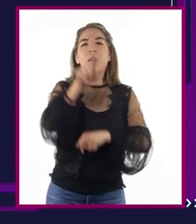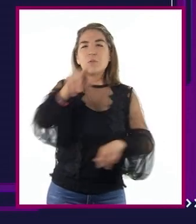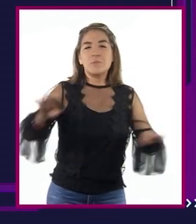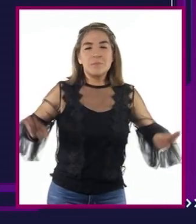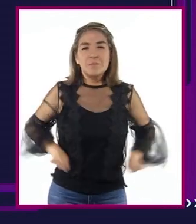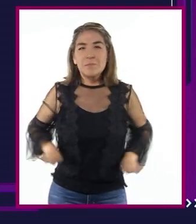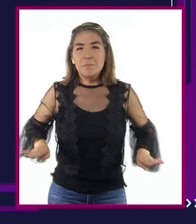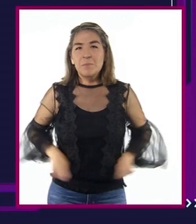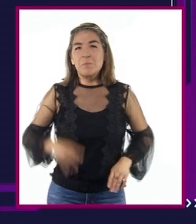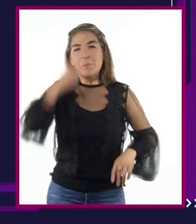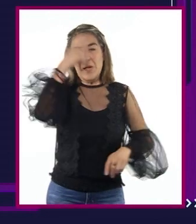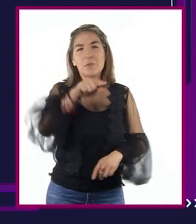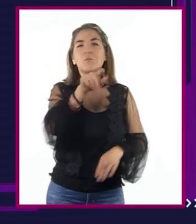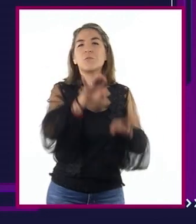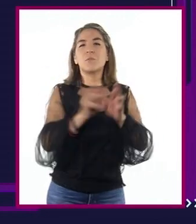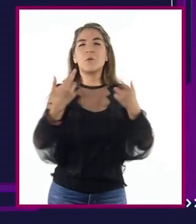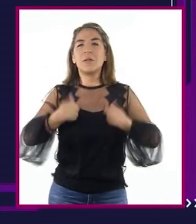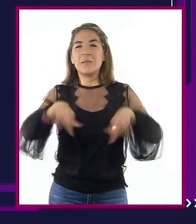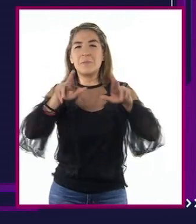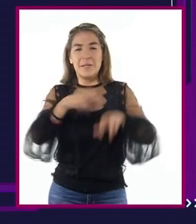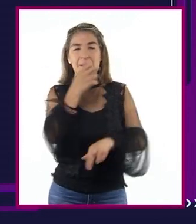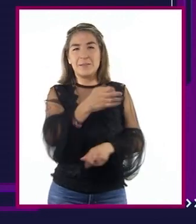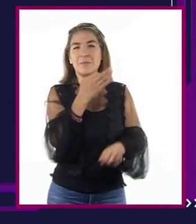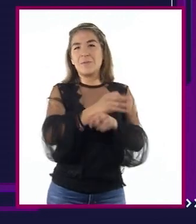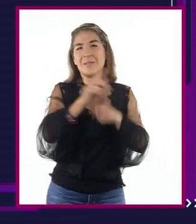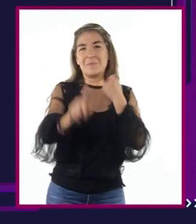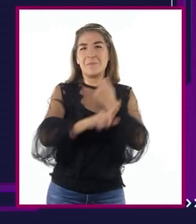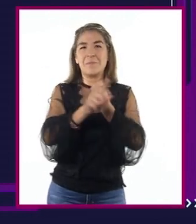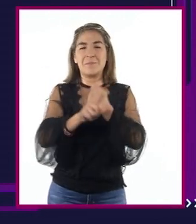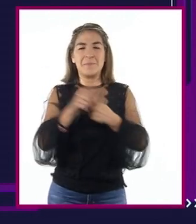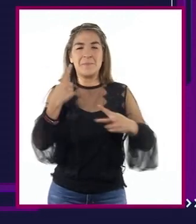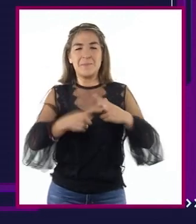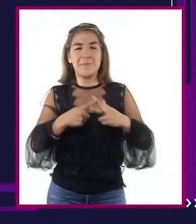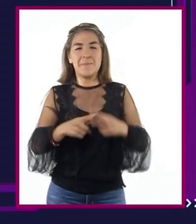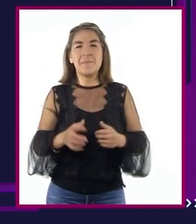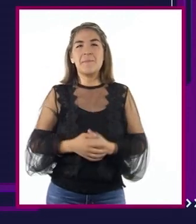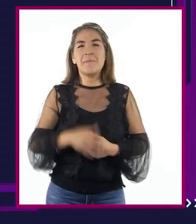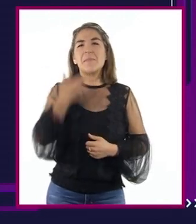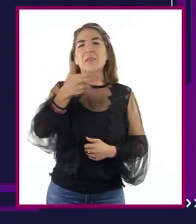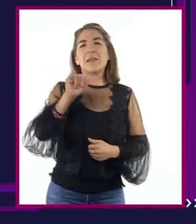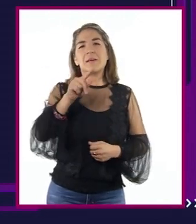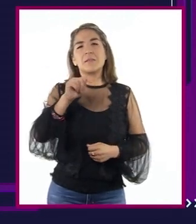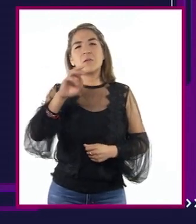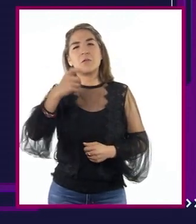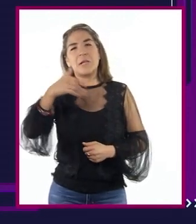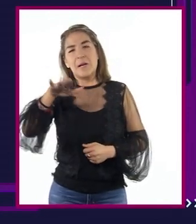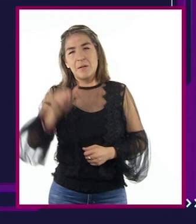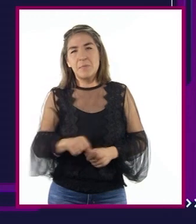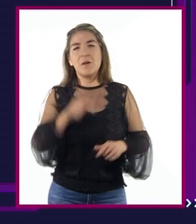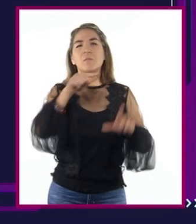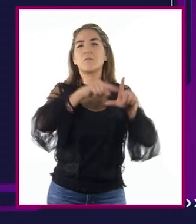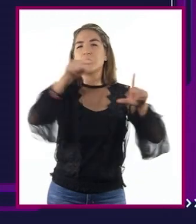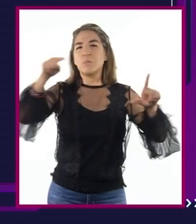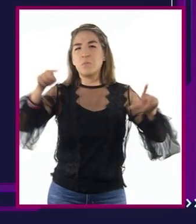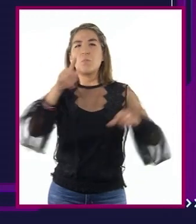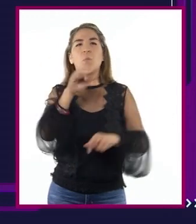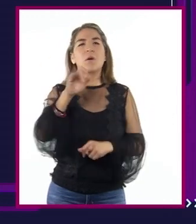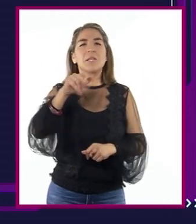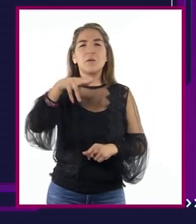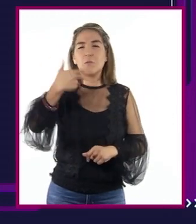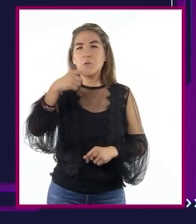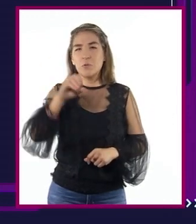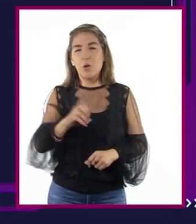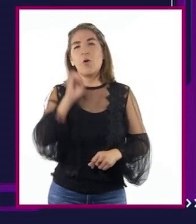conveniente para representar esta situación. Un histograma, un polígono de frecuencias o